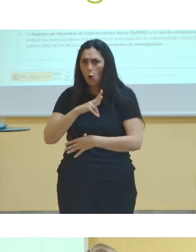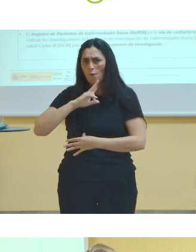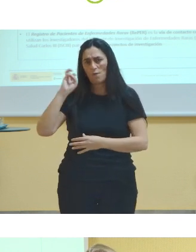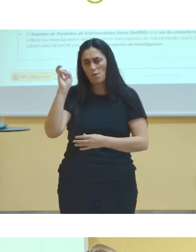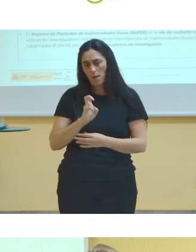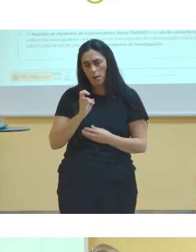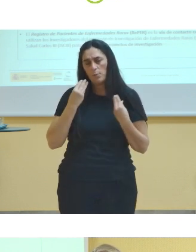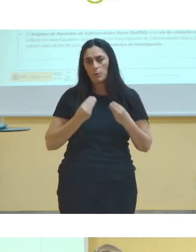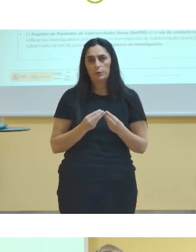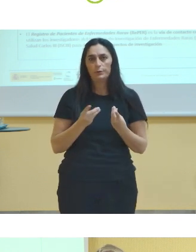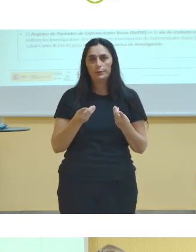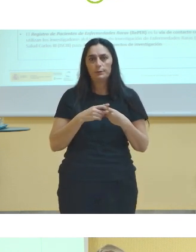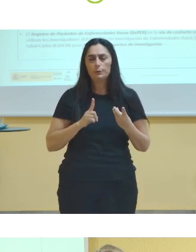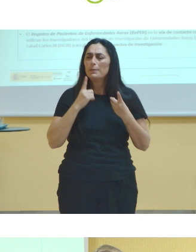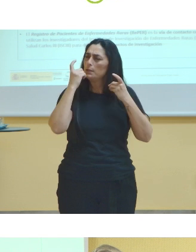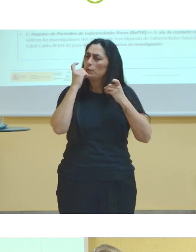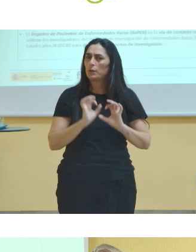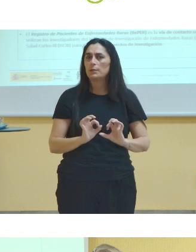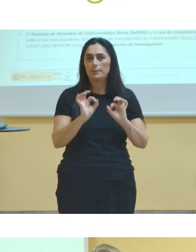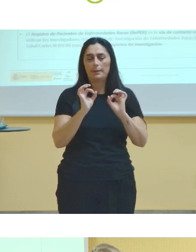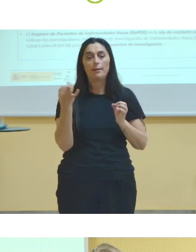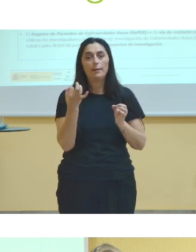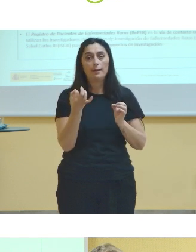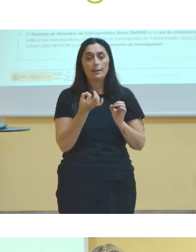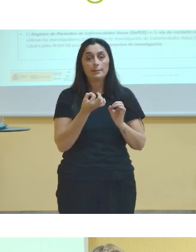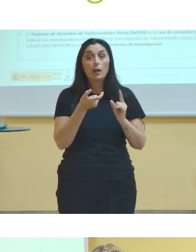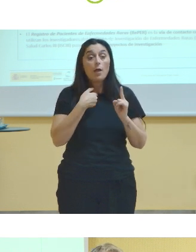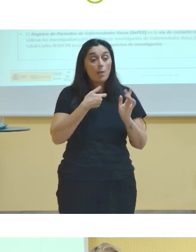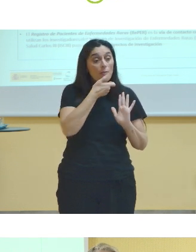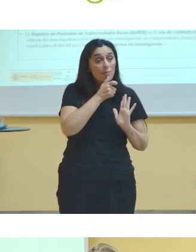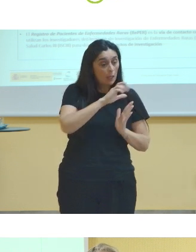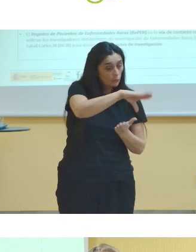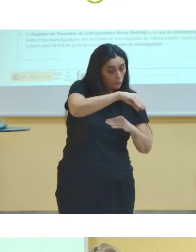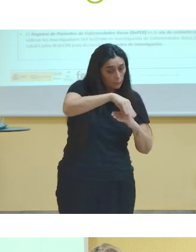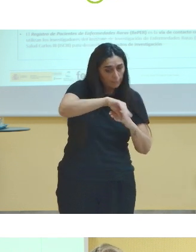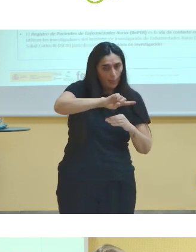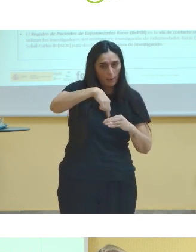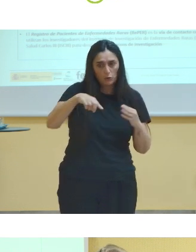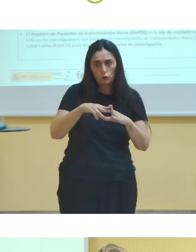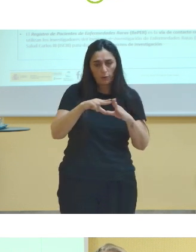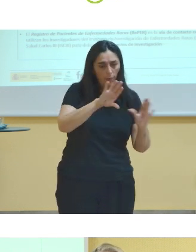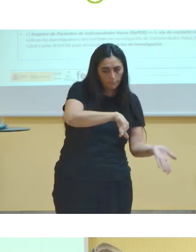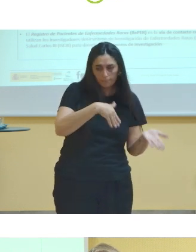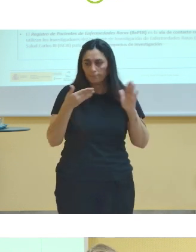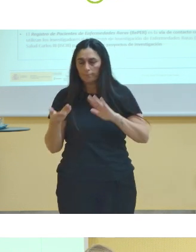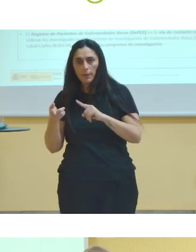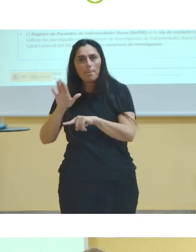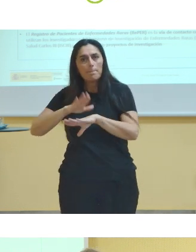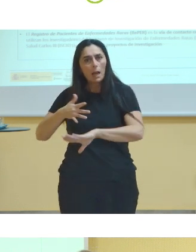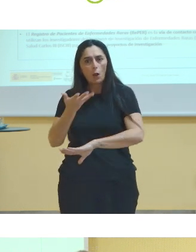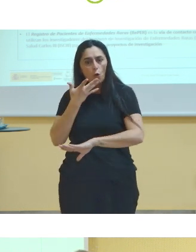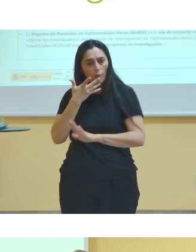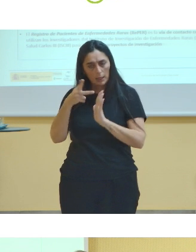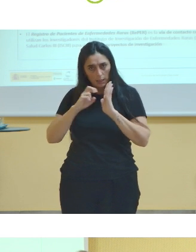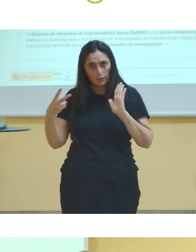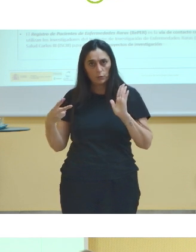valiosos. Se ha hecho un especial esfuerzo también en la devolución de datos a la sociedad y que así la sociedad en general conozca cuáles son los